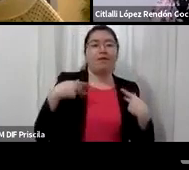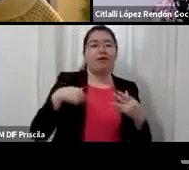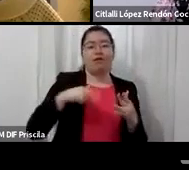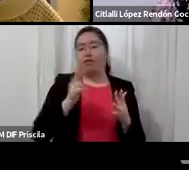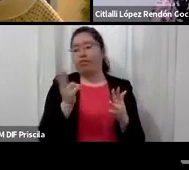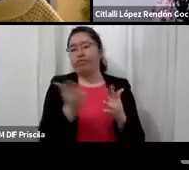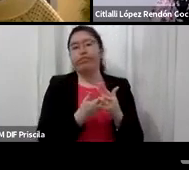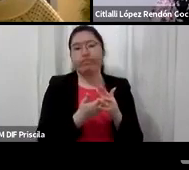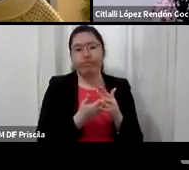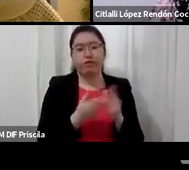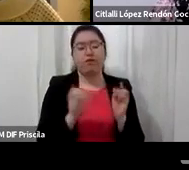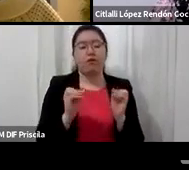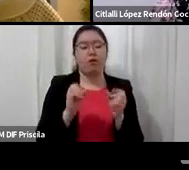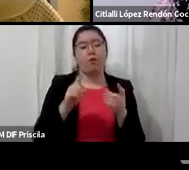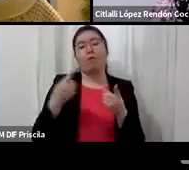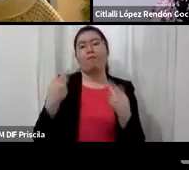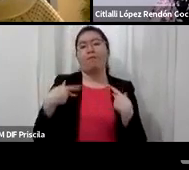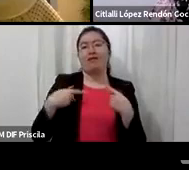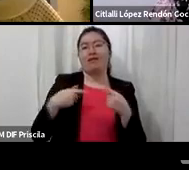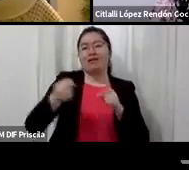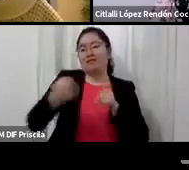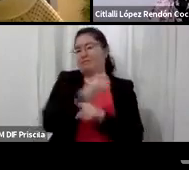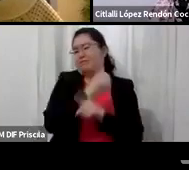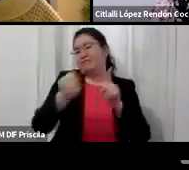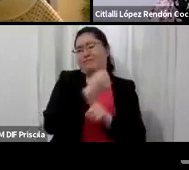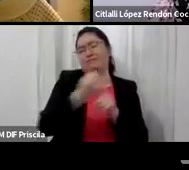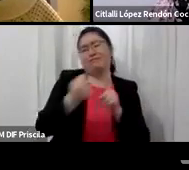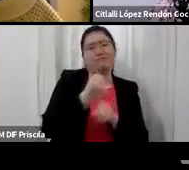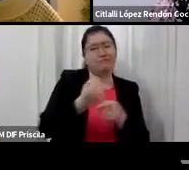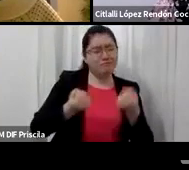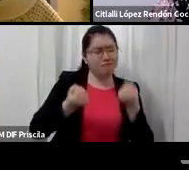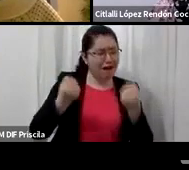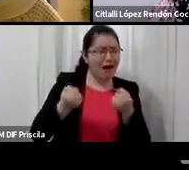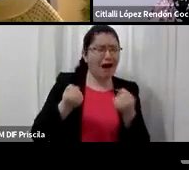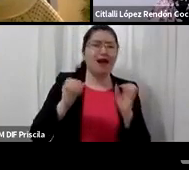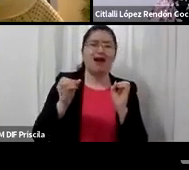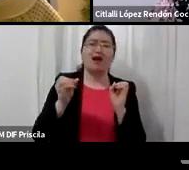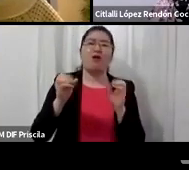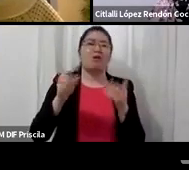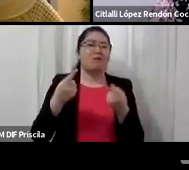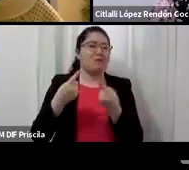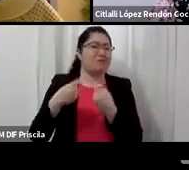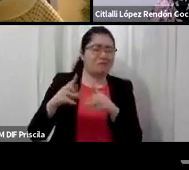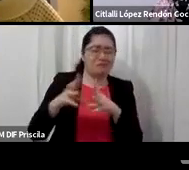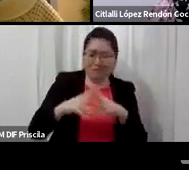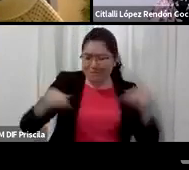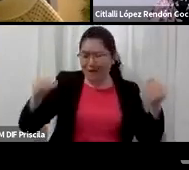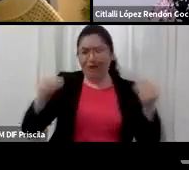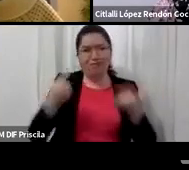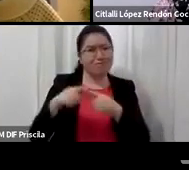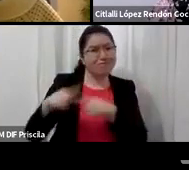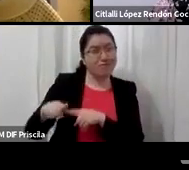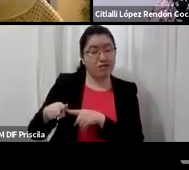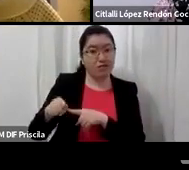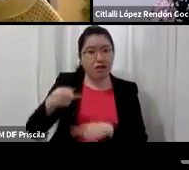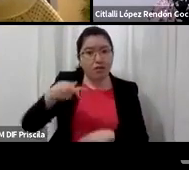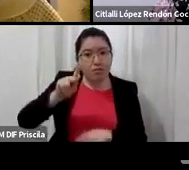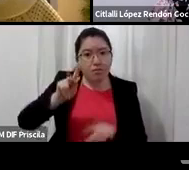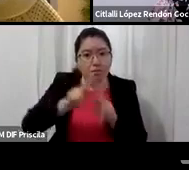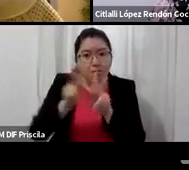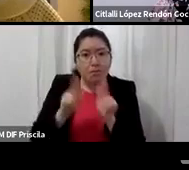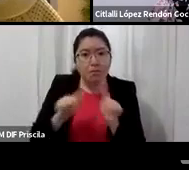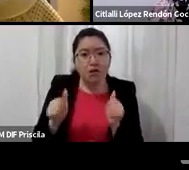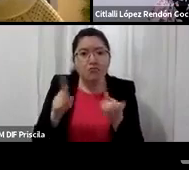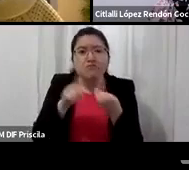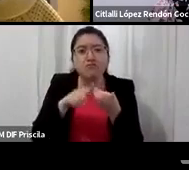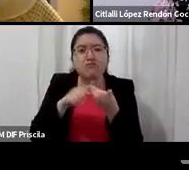torturados y demás, pero ¿y dónde está la paz? También hay paz. Porque entonces, ¿cómo vamos jugando de manera